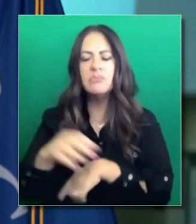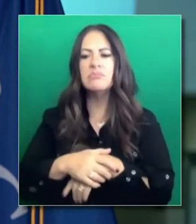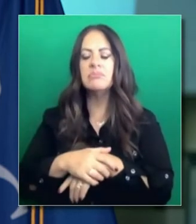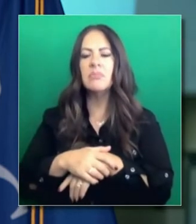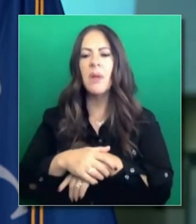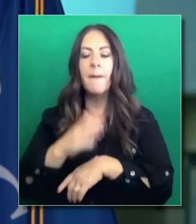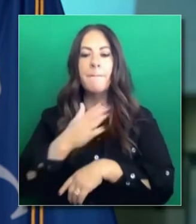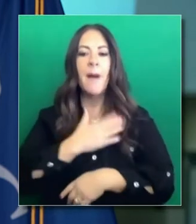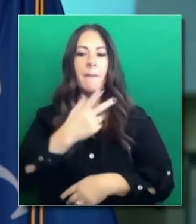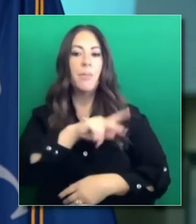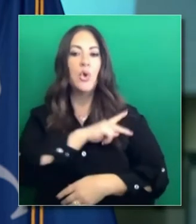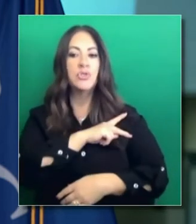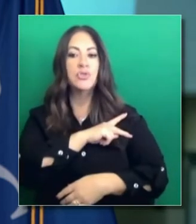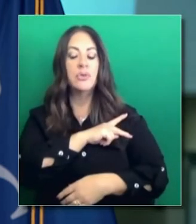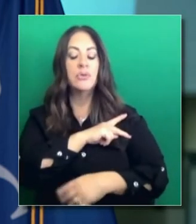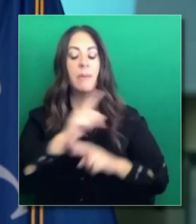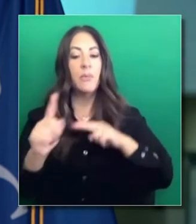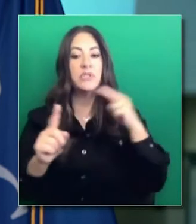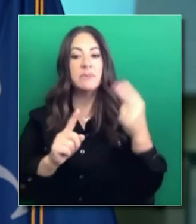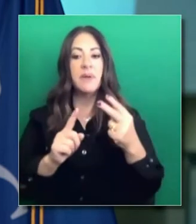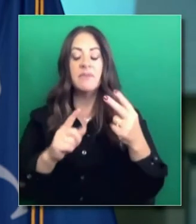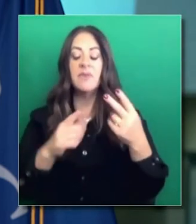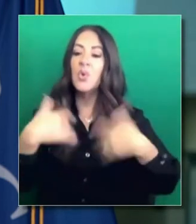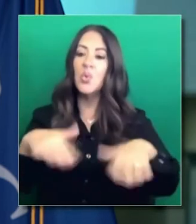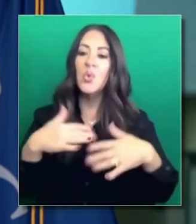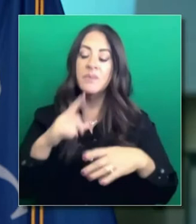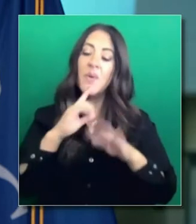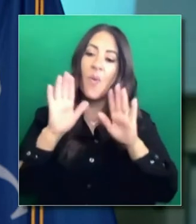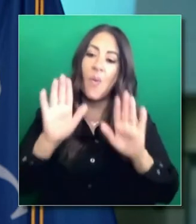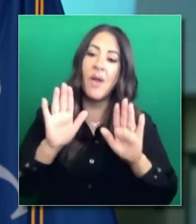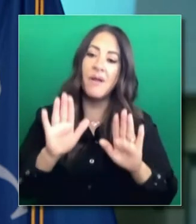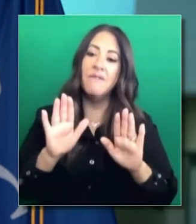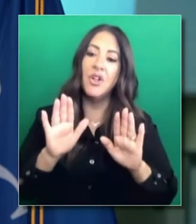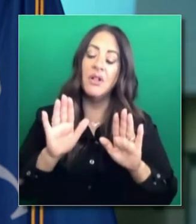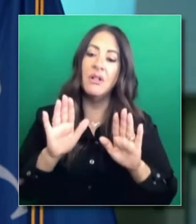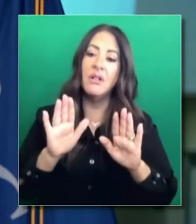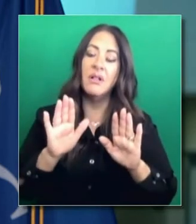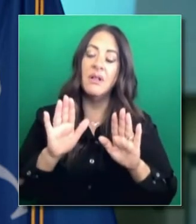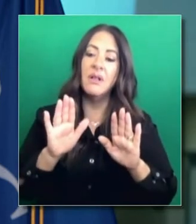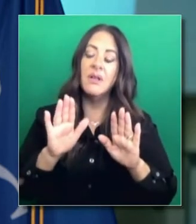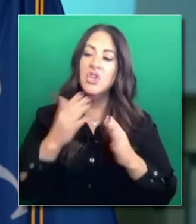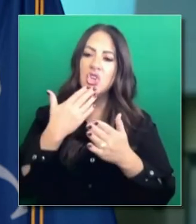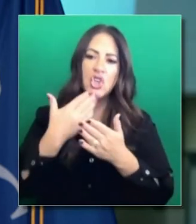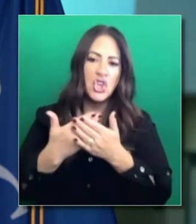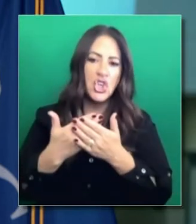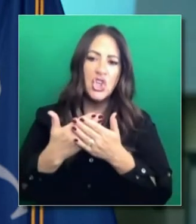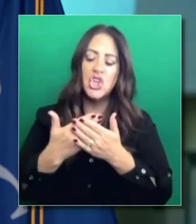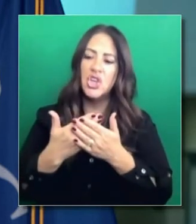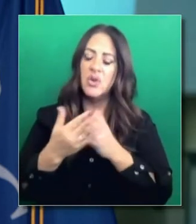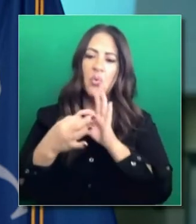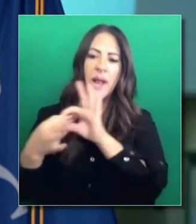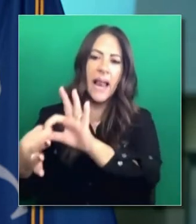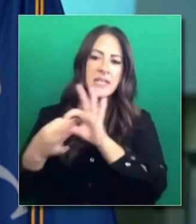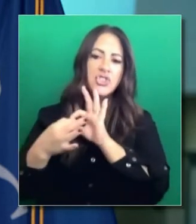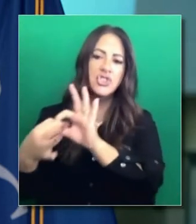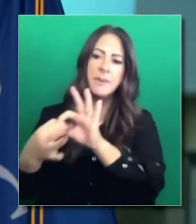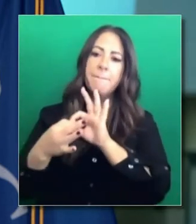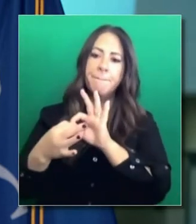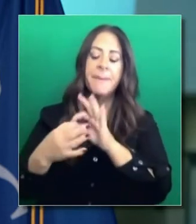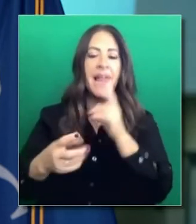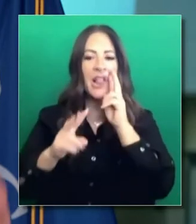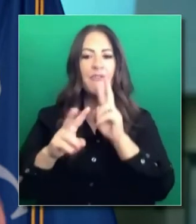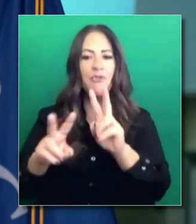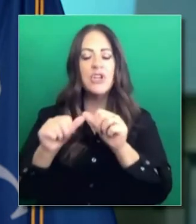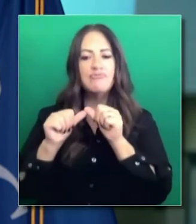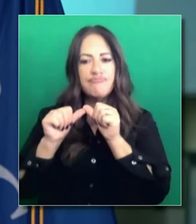interviniendo en las comunidades. De mi perspectiva personal, realmente ha sido una relación muy constructiva